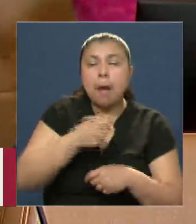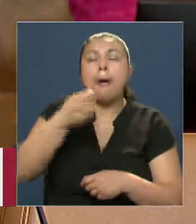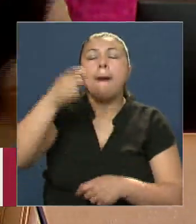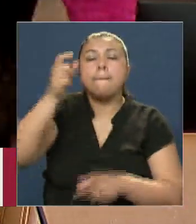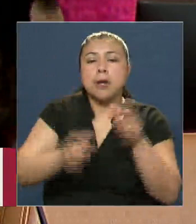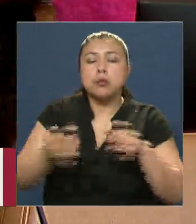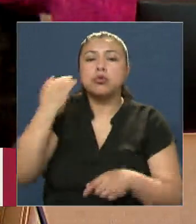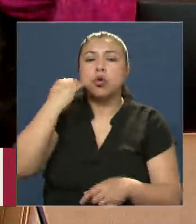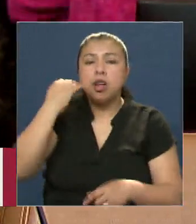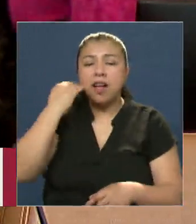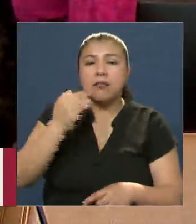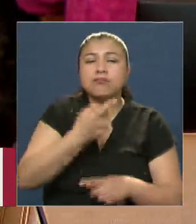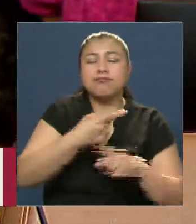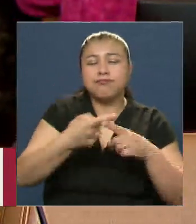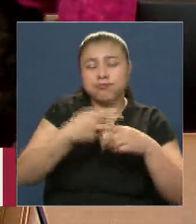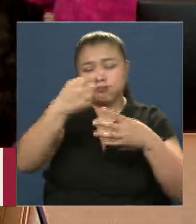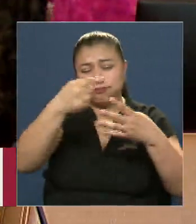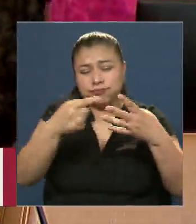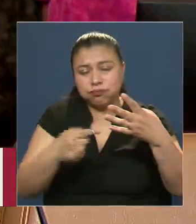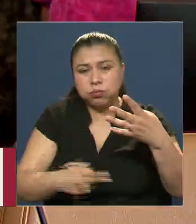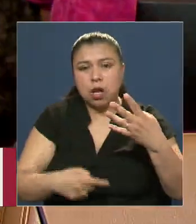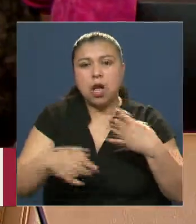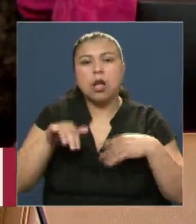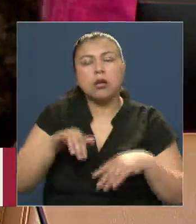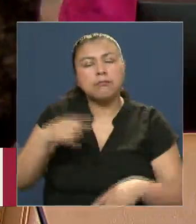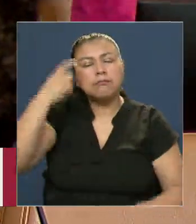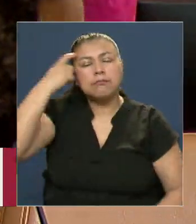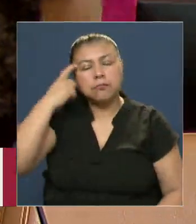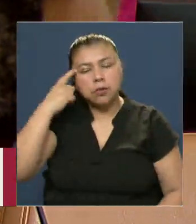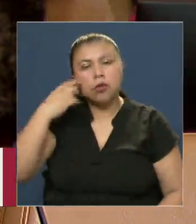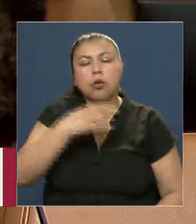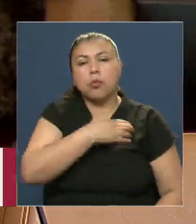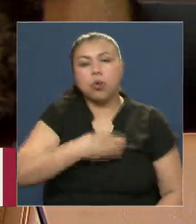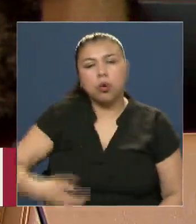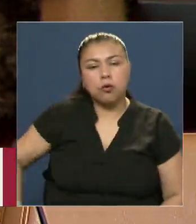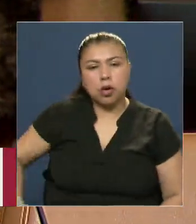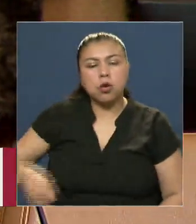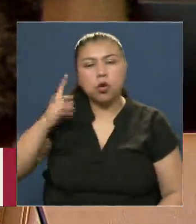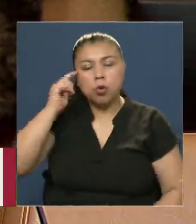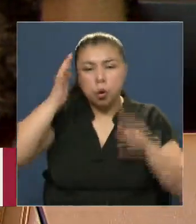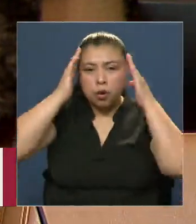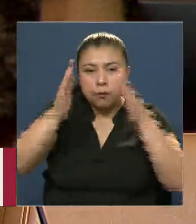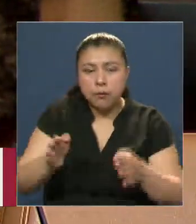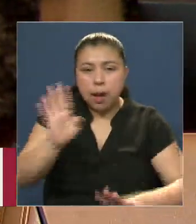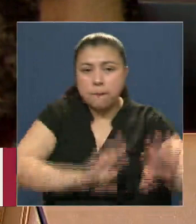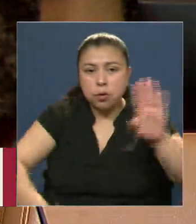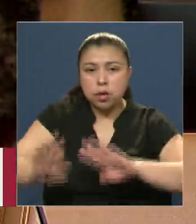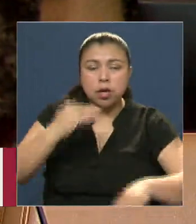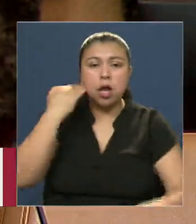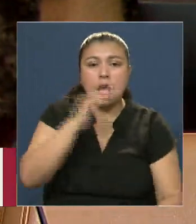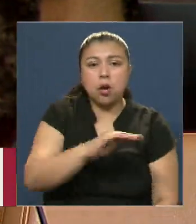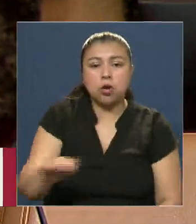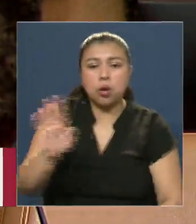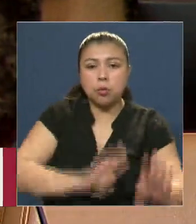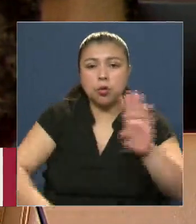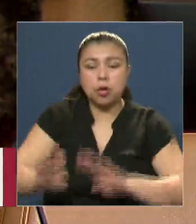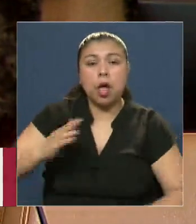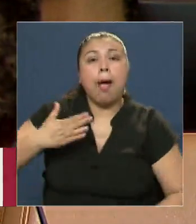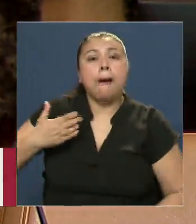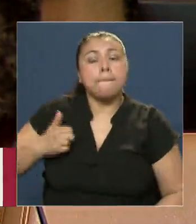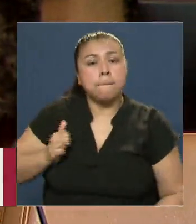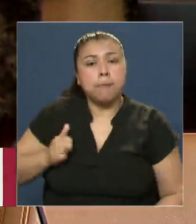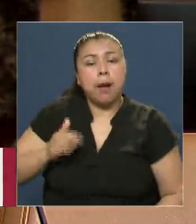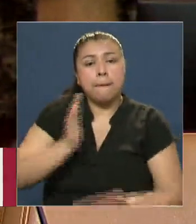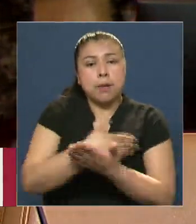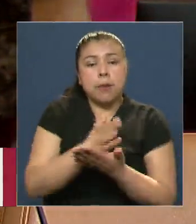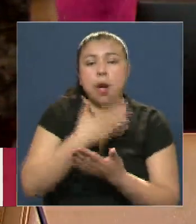tráfico infantil, etc. Creo que como Estado debemos poner especial énfasis en proteger a la infancia y las policías deben estar